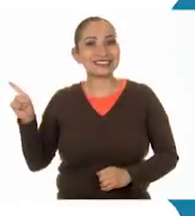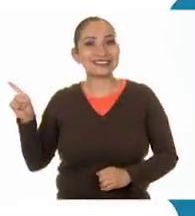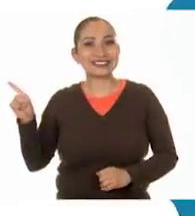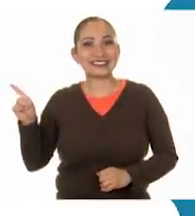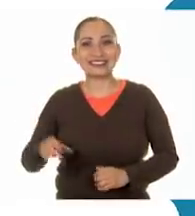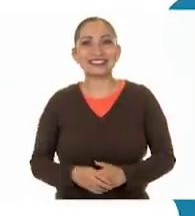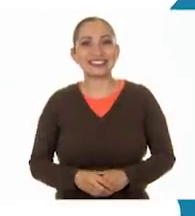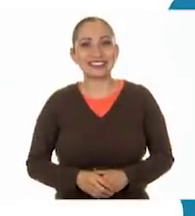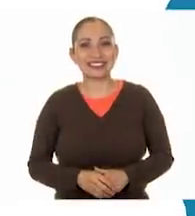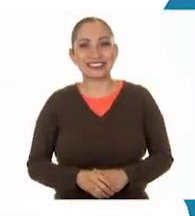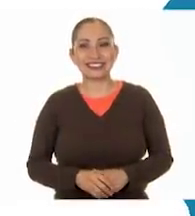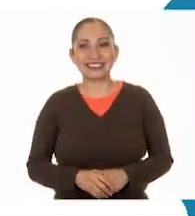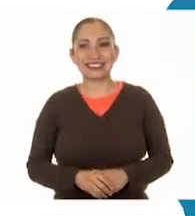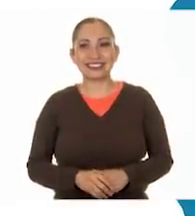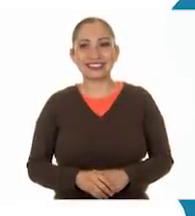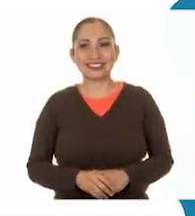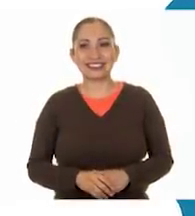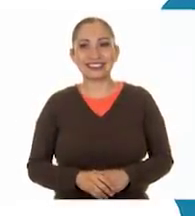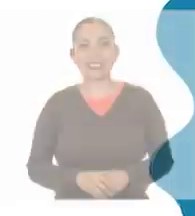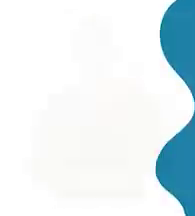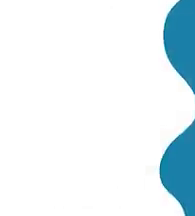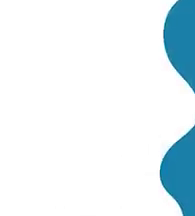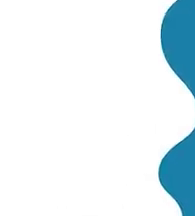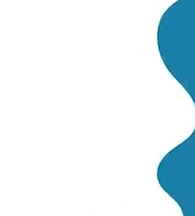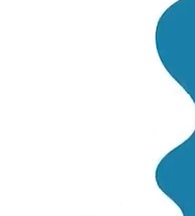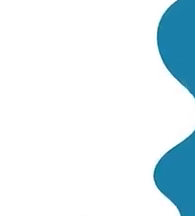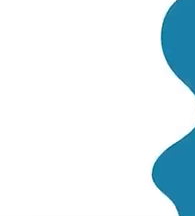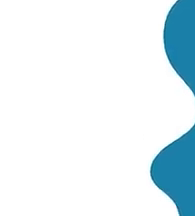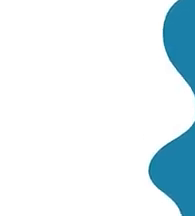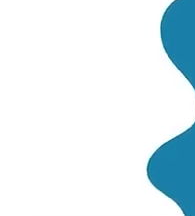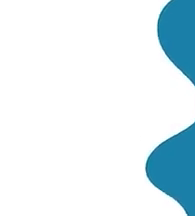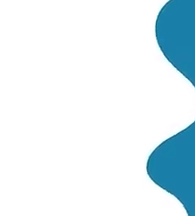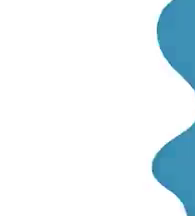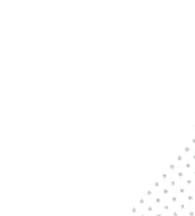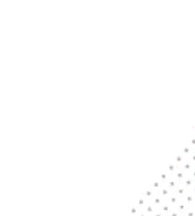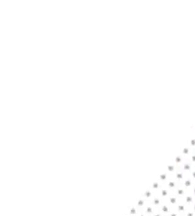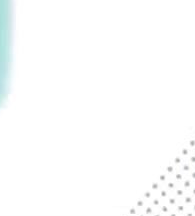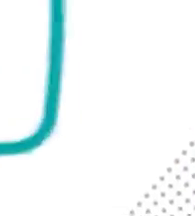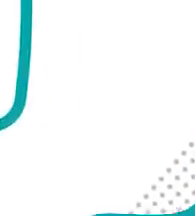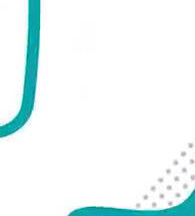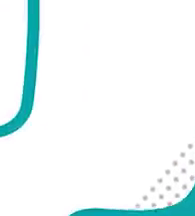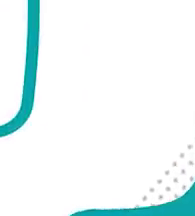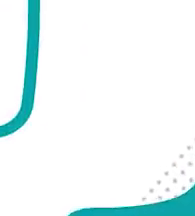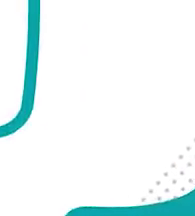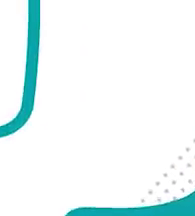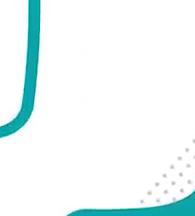liga: aprendeencasa.cep.gob.mx.